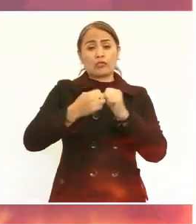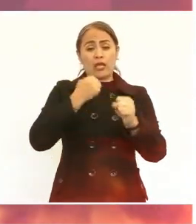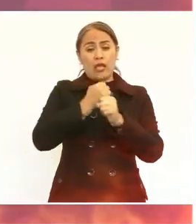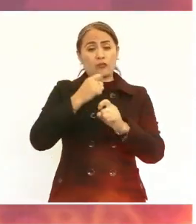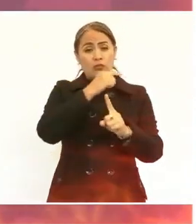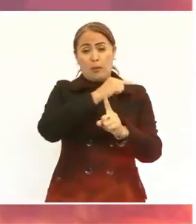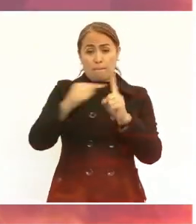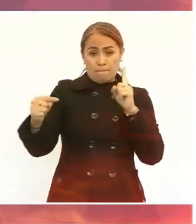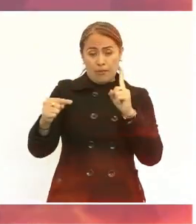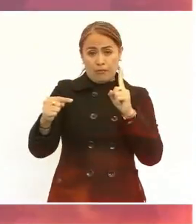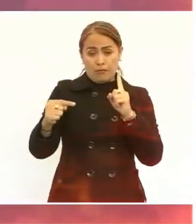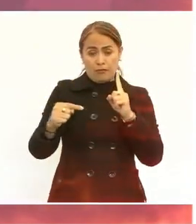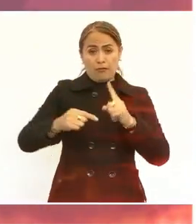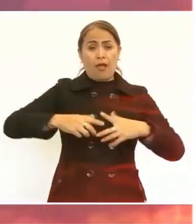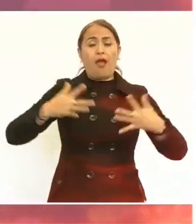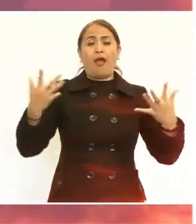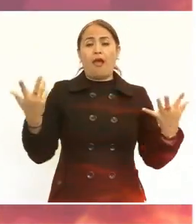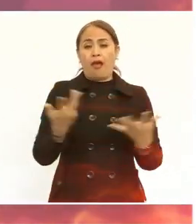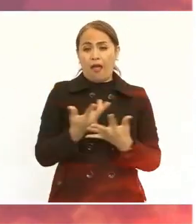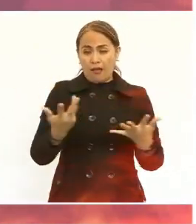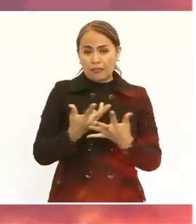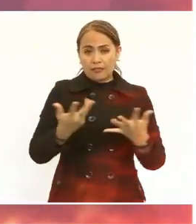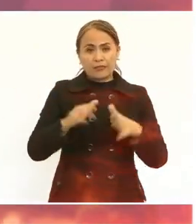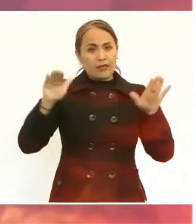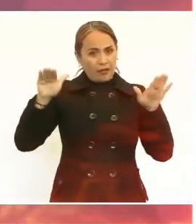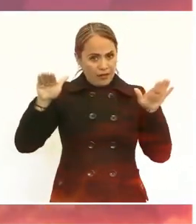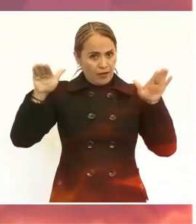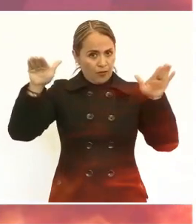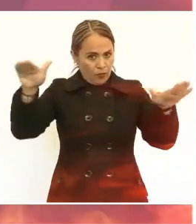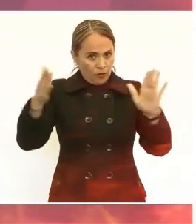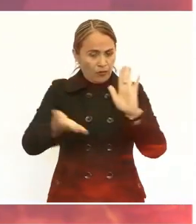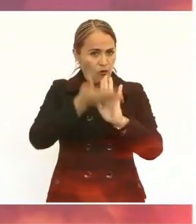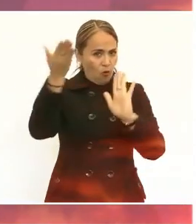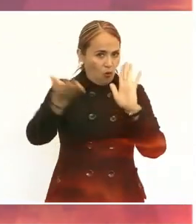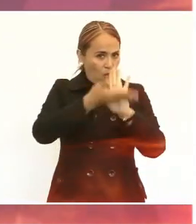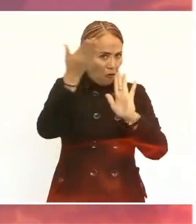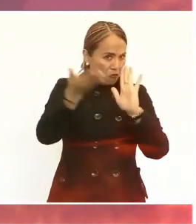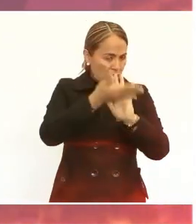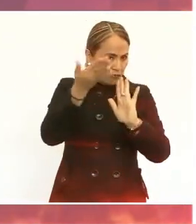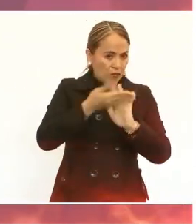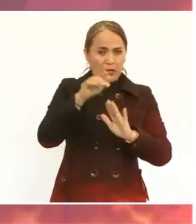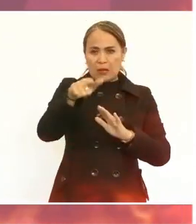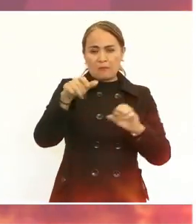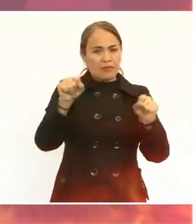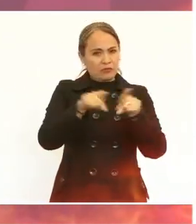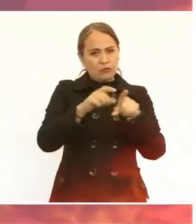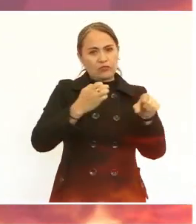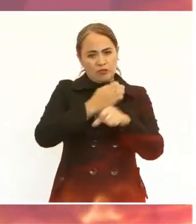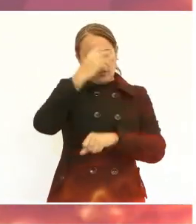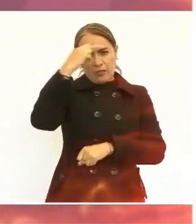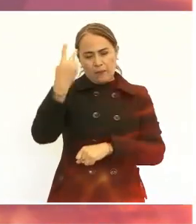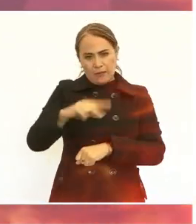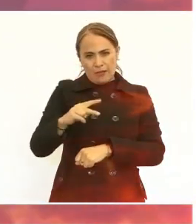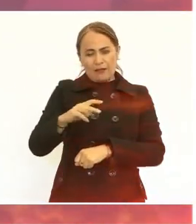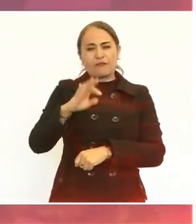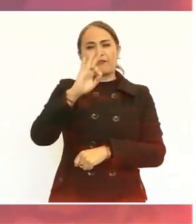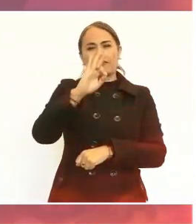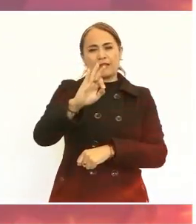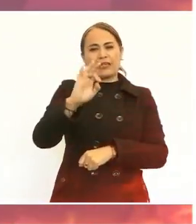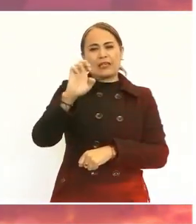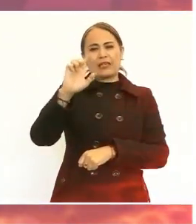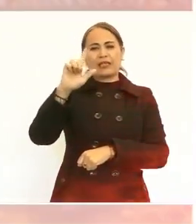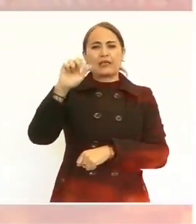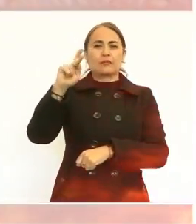disminuidos intelectualmente en realidad, pero así como si fueran niños tontos, así les habla y les empieza a decir que el ejército,